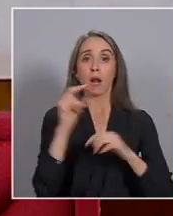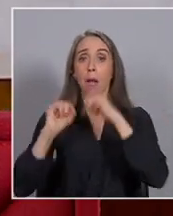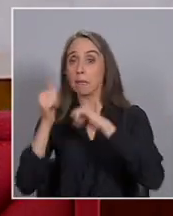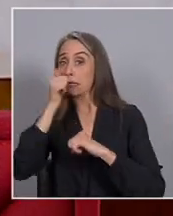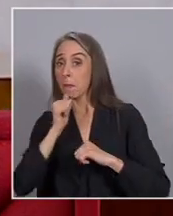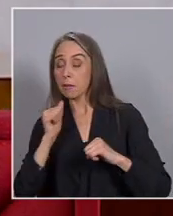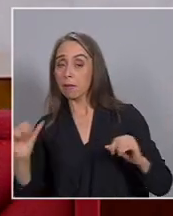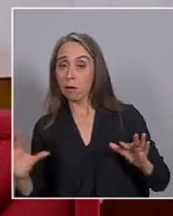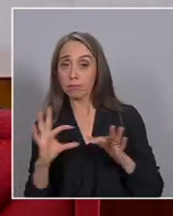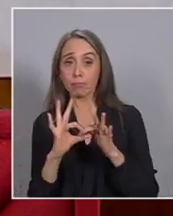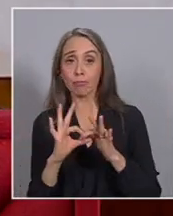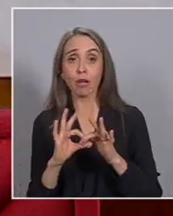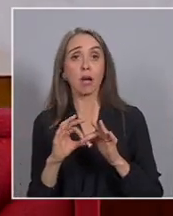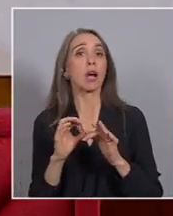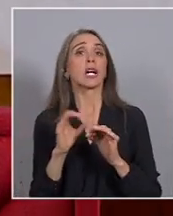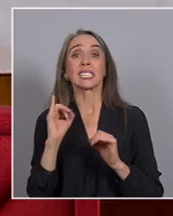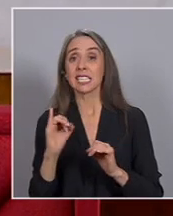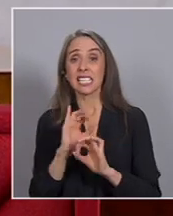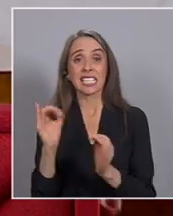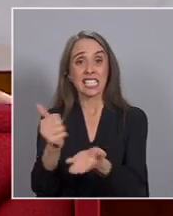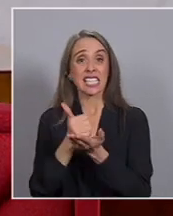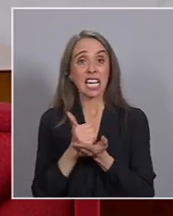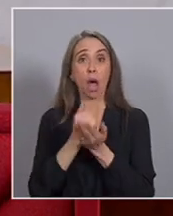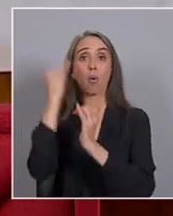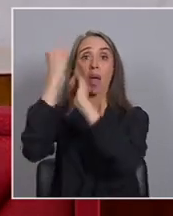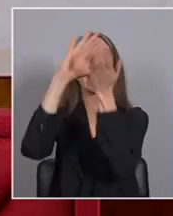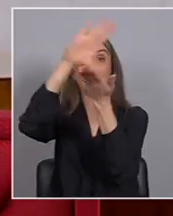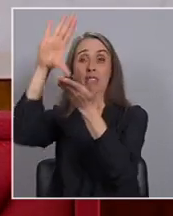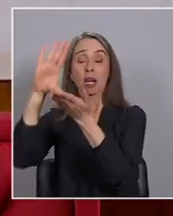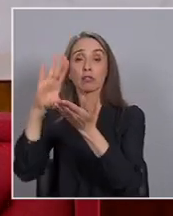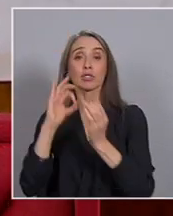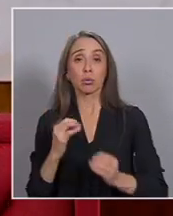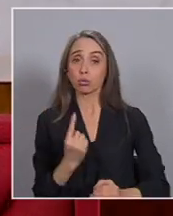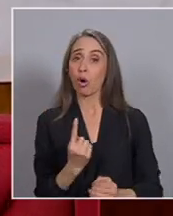posible. Y internacional.